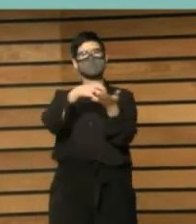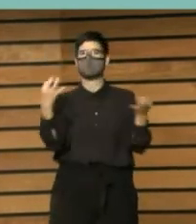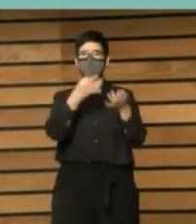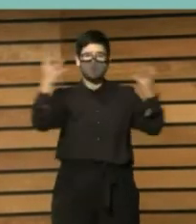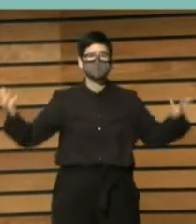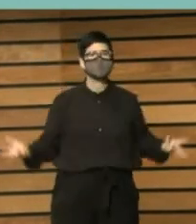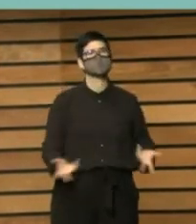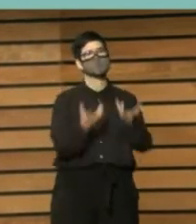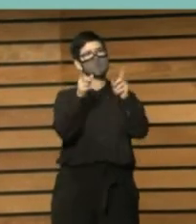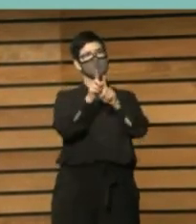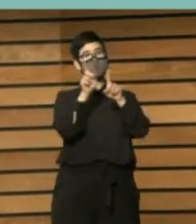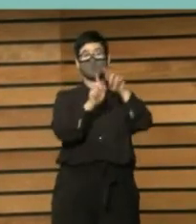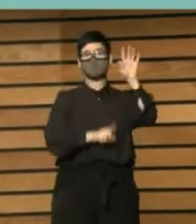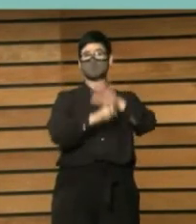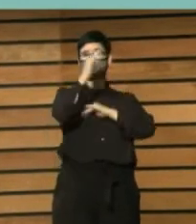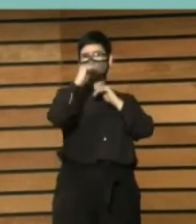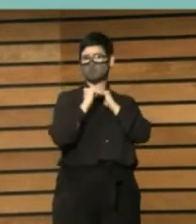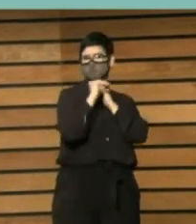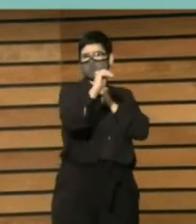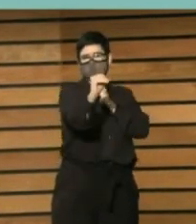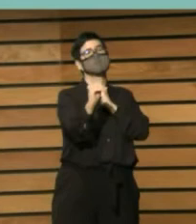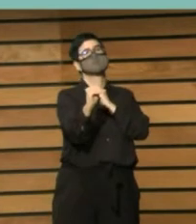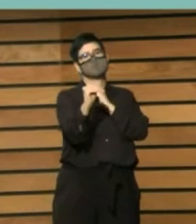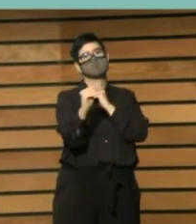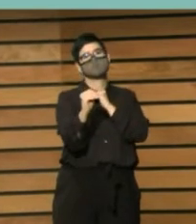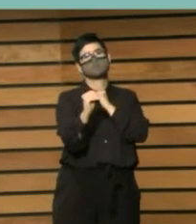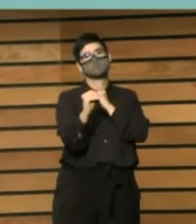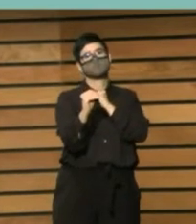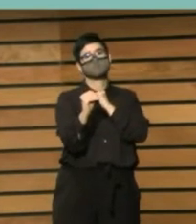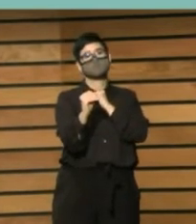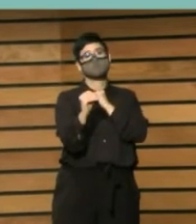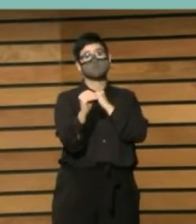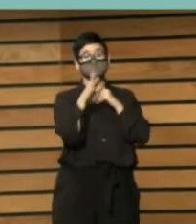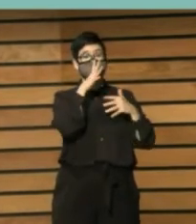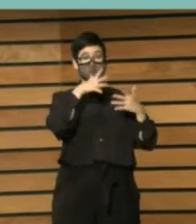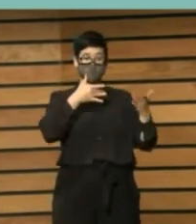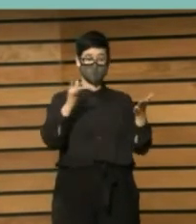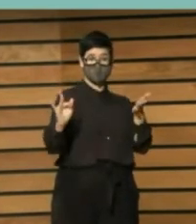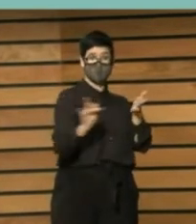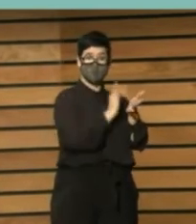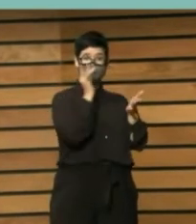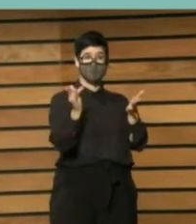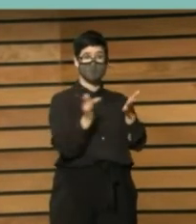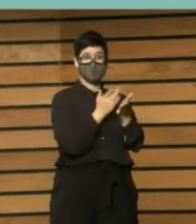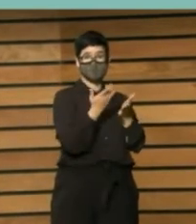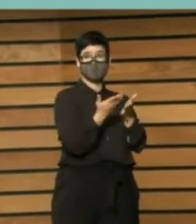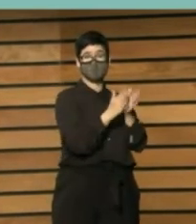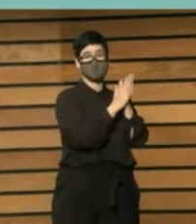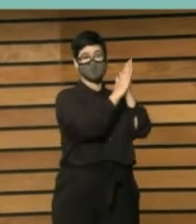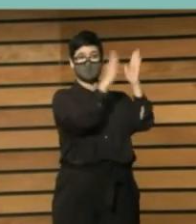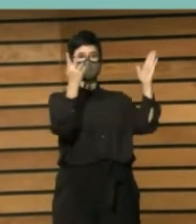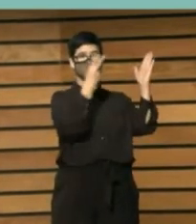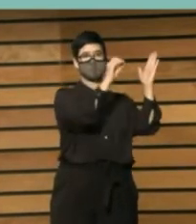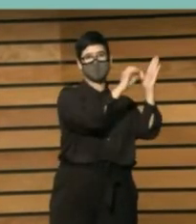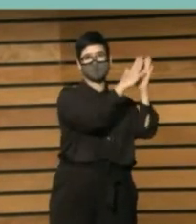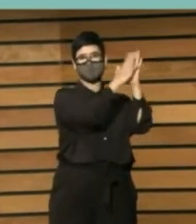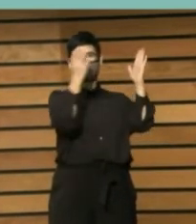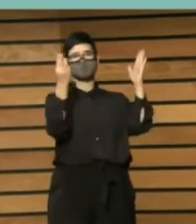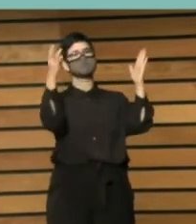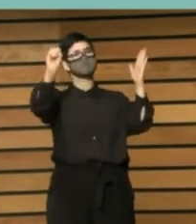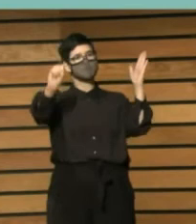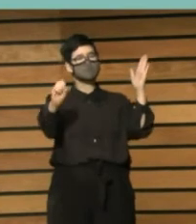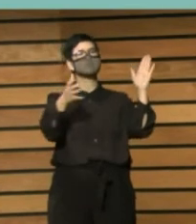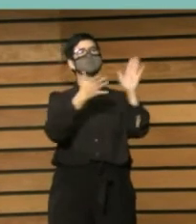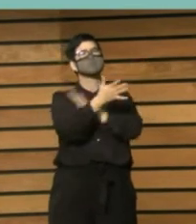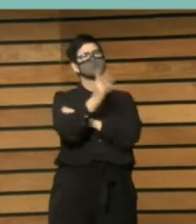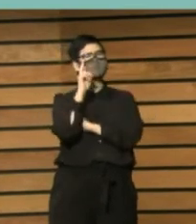aliada al desarrollo sostenible. Y en la actual agenda, que se acaba en el 2030, nos encontramos que la cultura